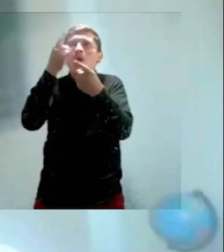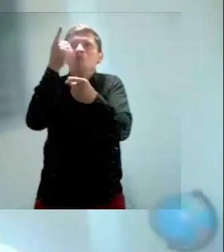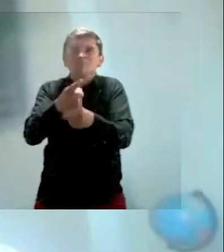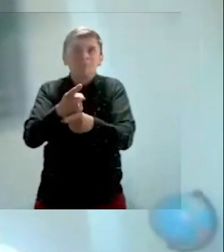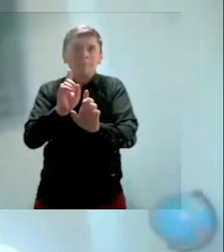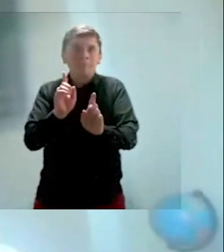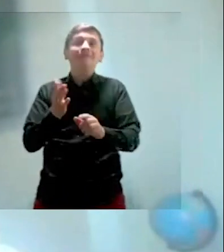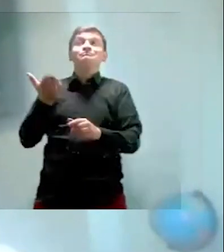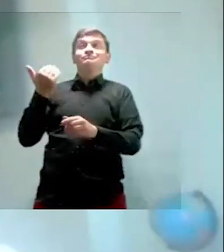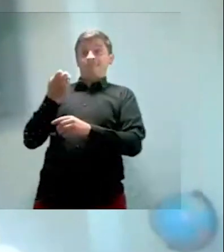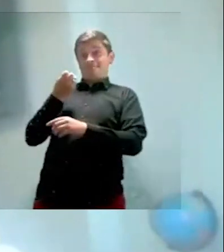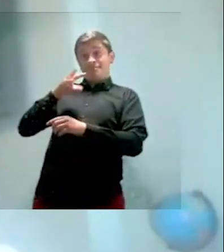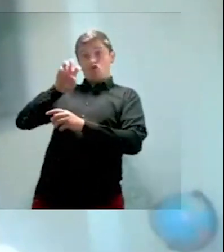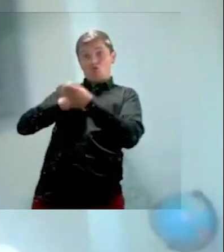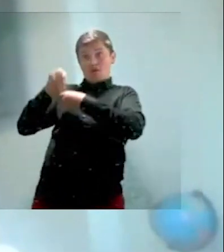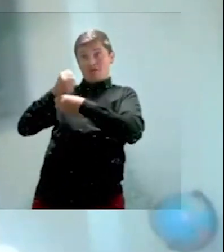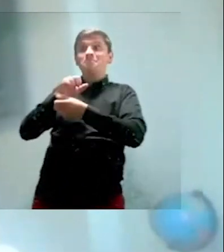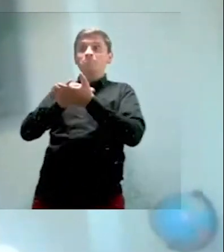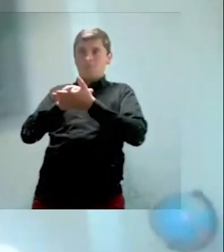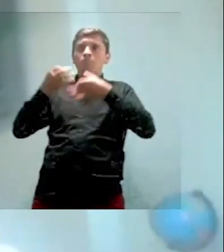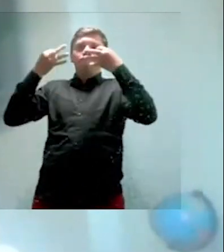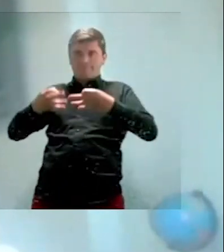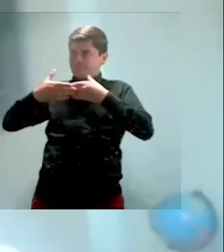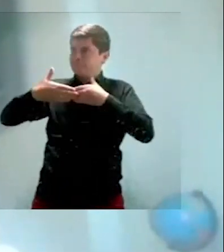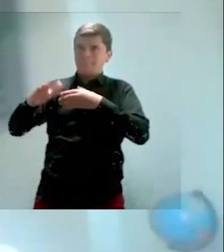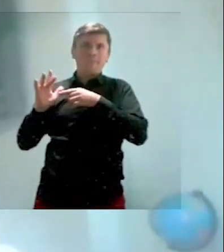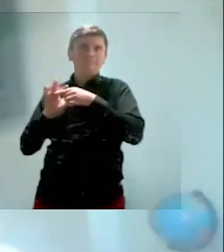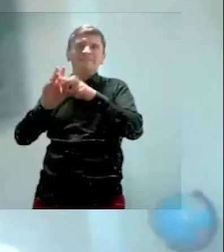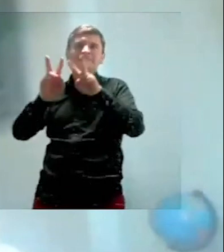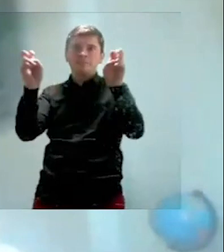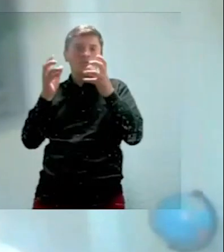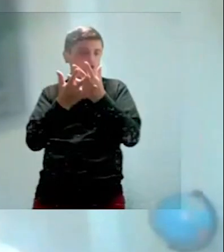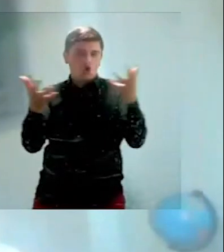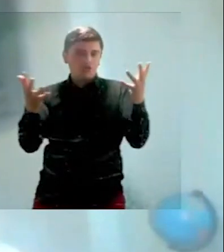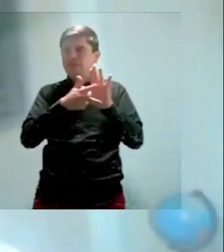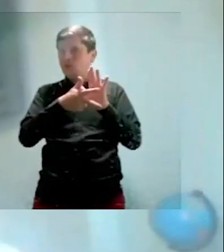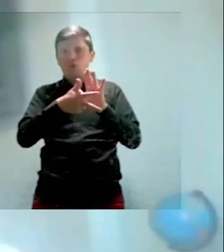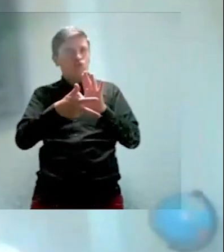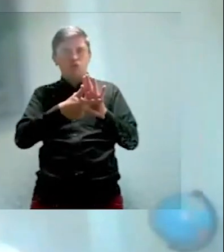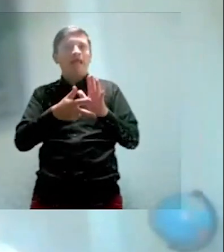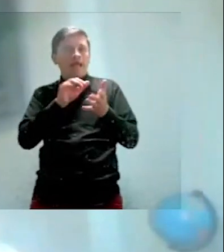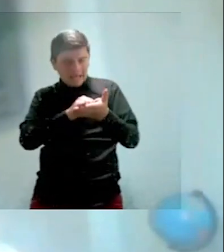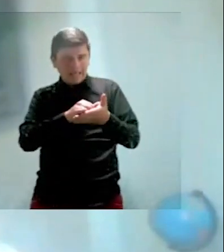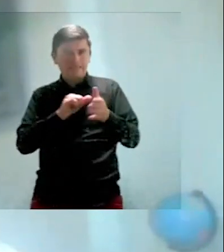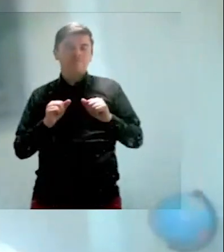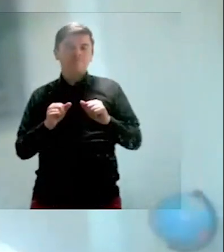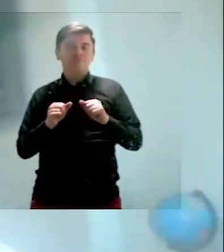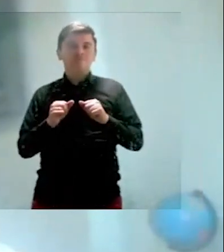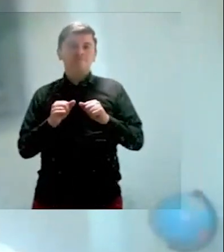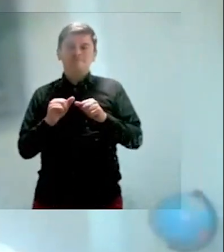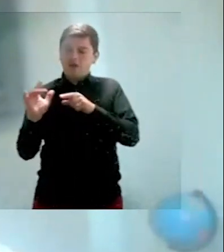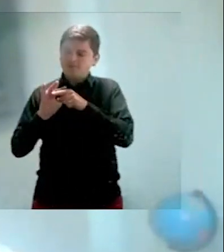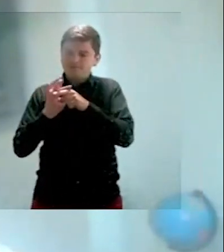atacan al parecer atacan una situación estructural, pero se vuelven luego más estructurales y